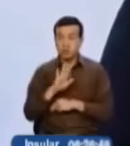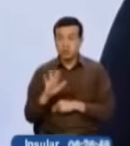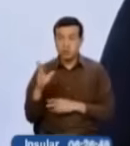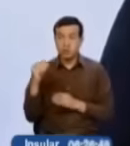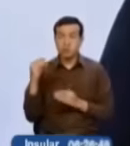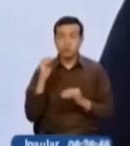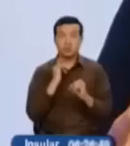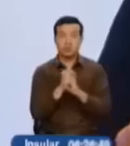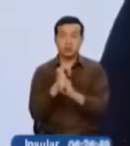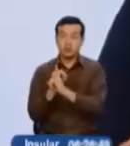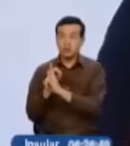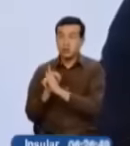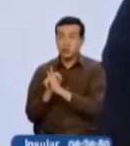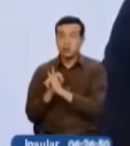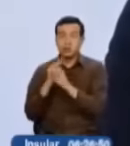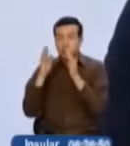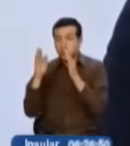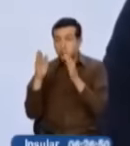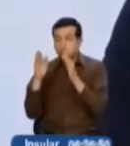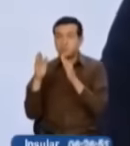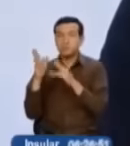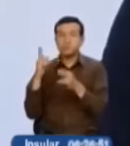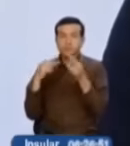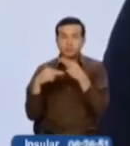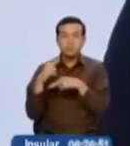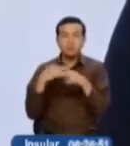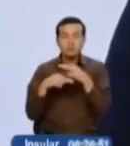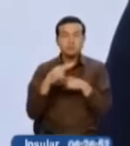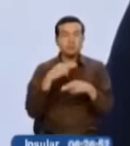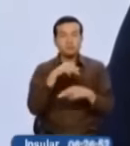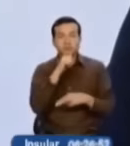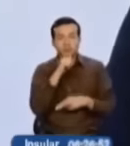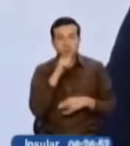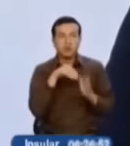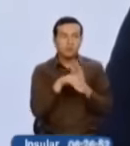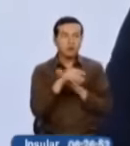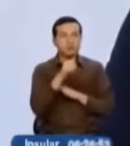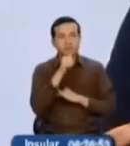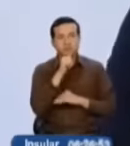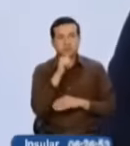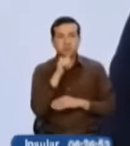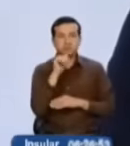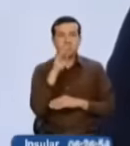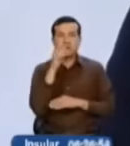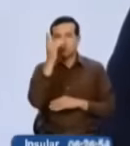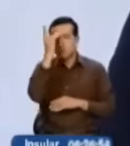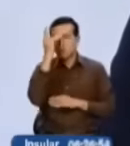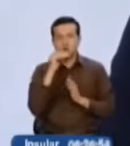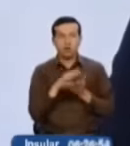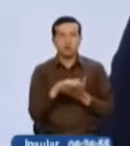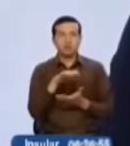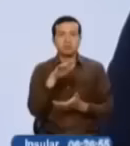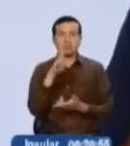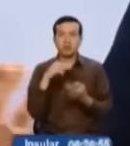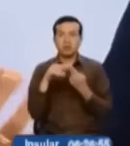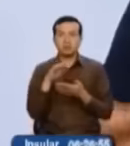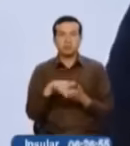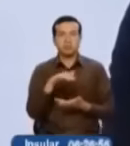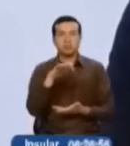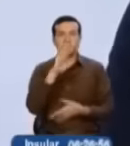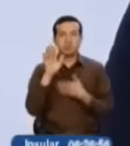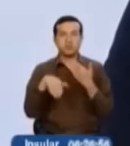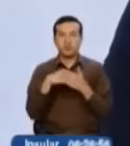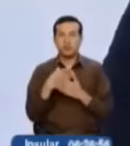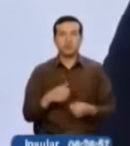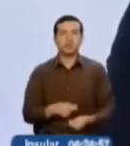muchas instituciones que están atendiendo el sector comercial e incluso pueden estar logrando niveles de sobreendeudamiento de estos microempresarios, porque ya todo